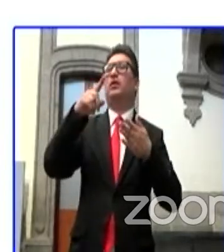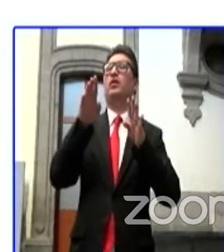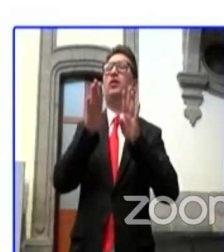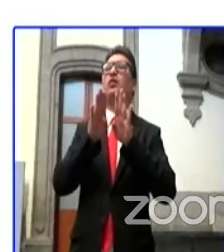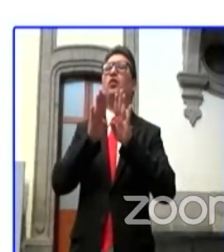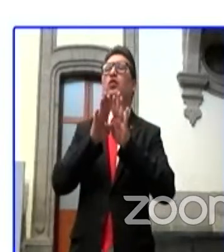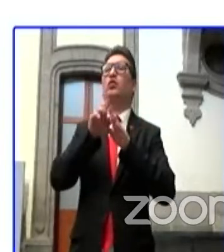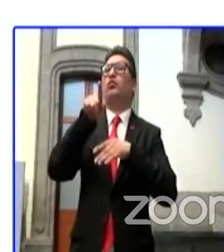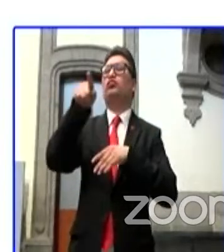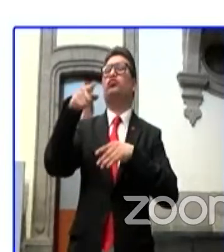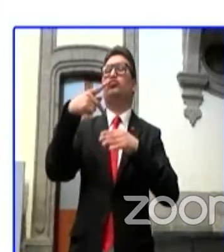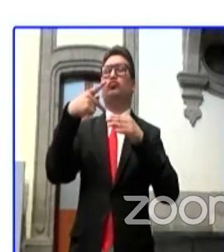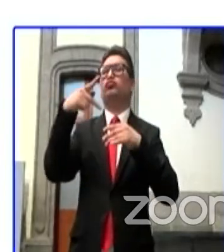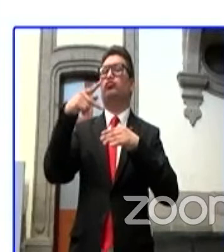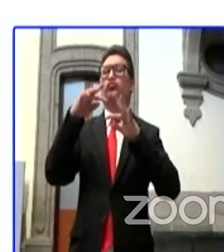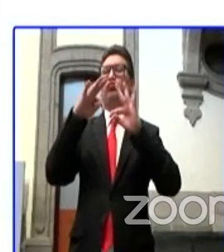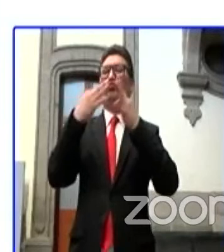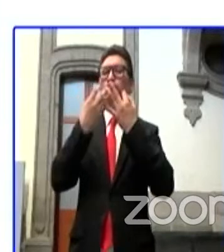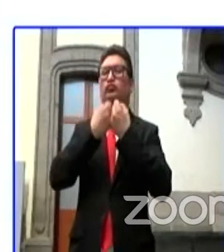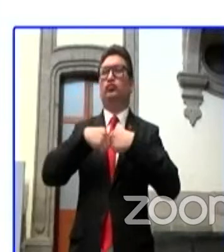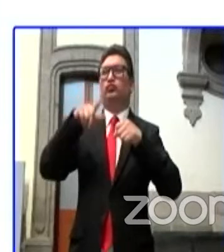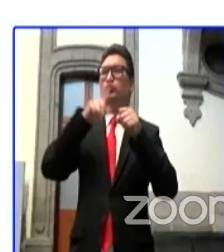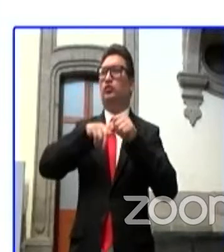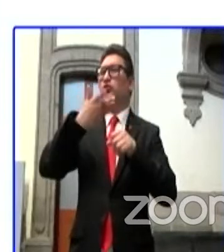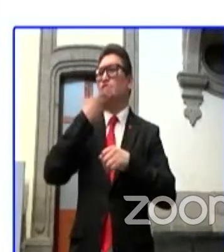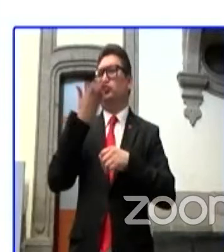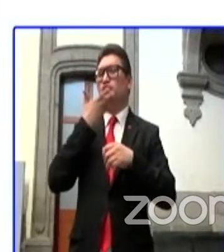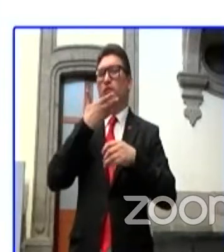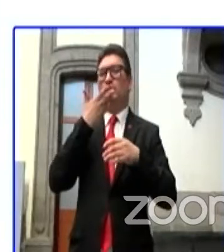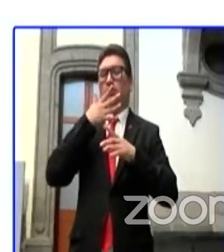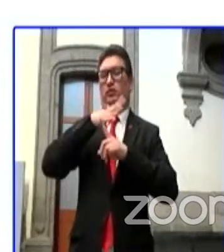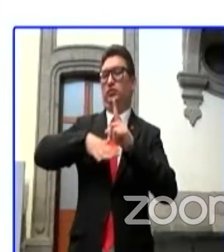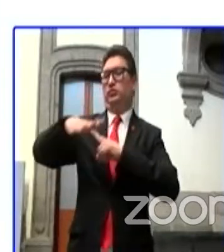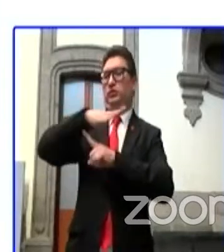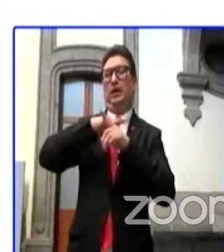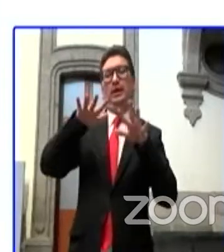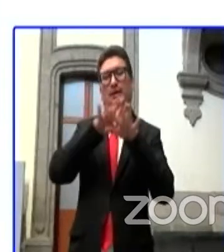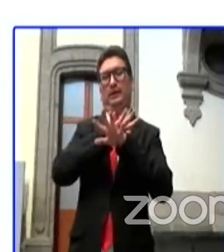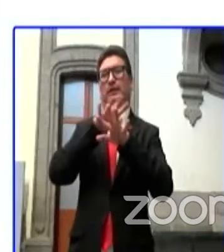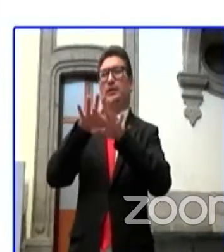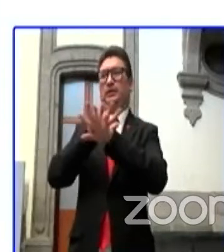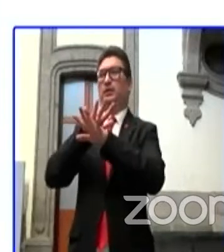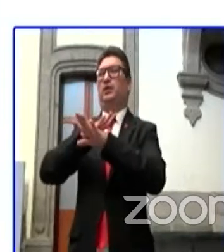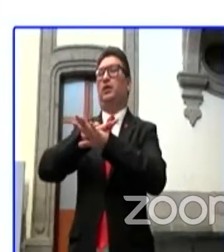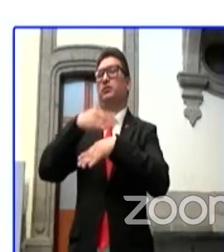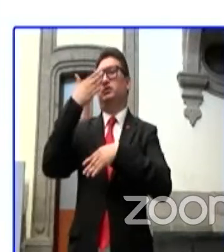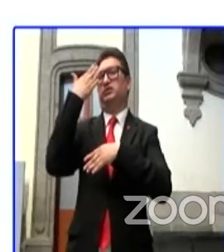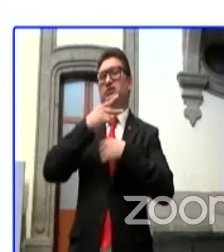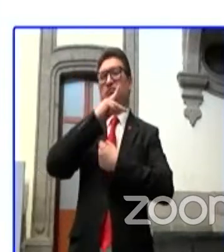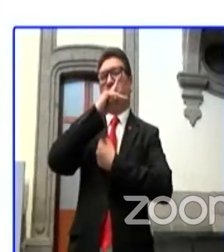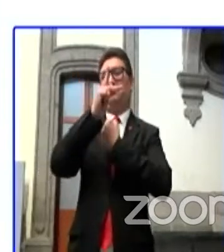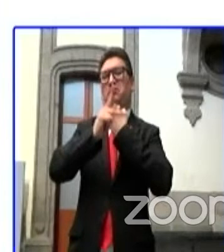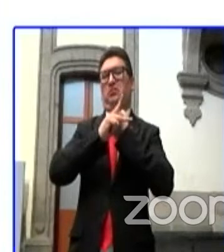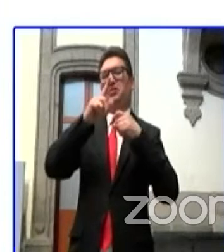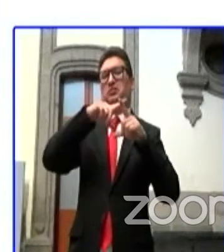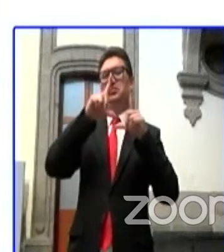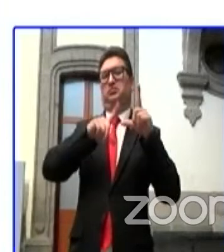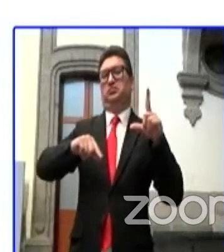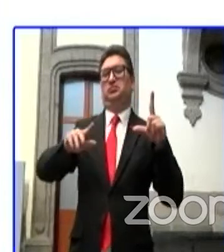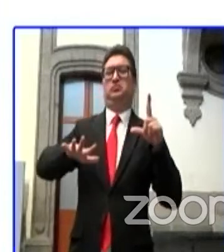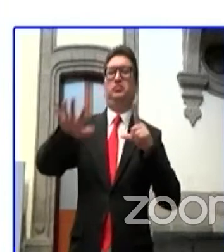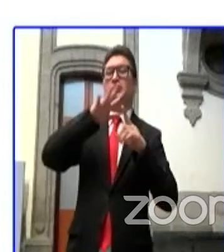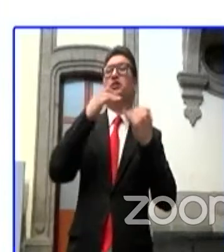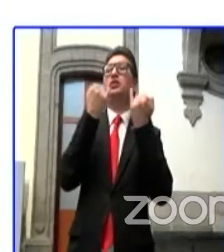modelo social en el que nos desempeñamos como país y como Estado. Es